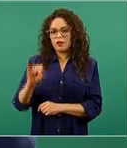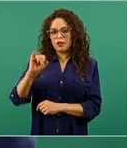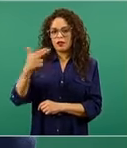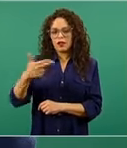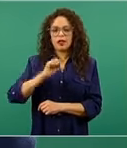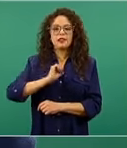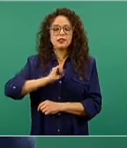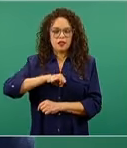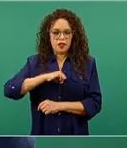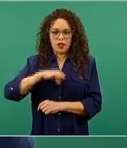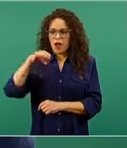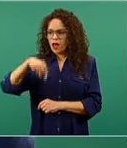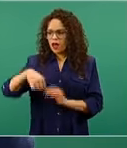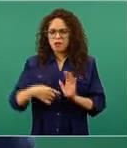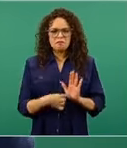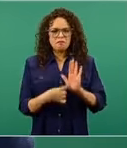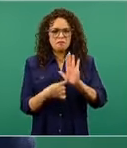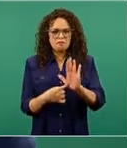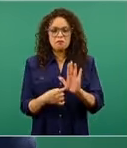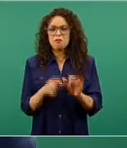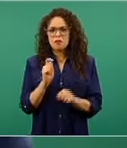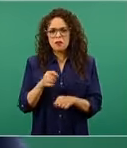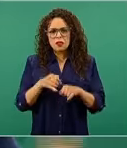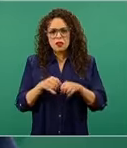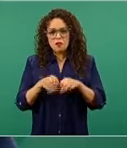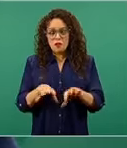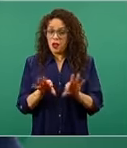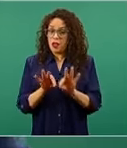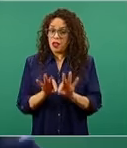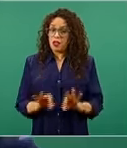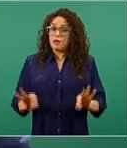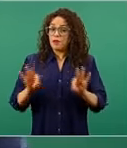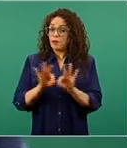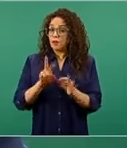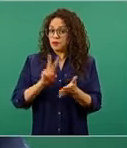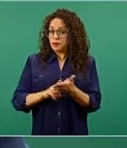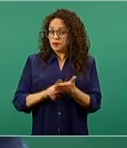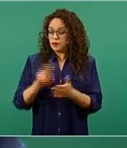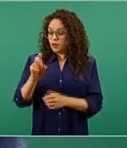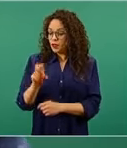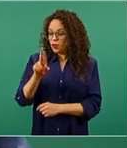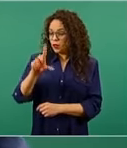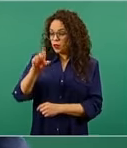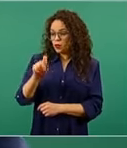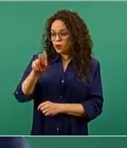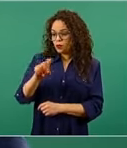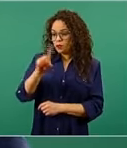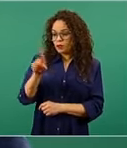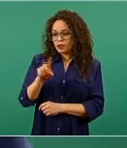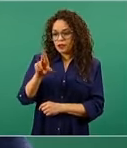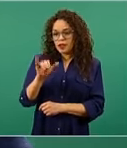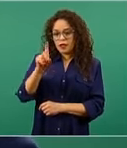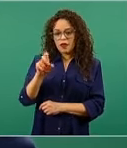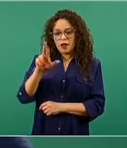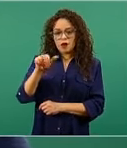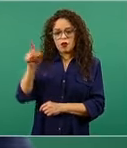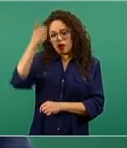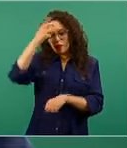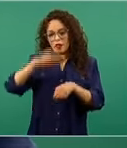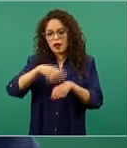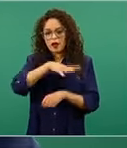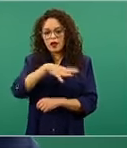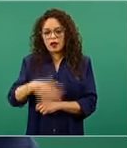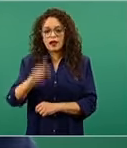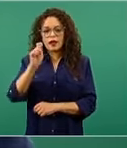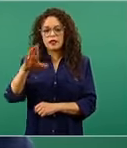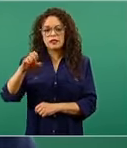expusieron algo que consideramos muy trascendente, que el doctor Ruy López Ridaura, director general del SENAPRESE, aquí presente, ya había